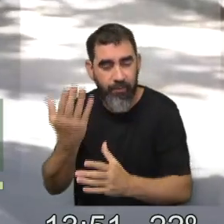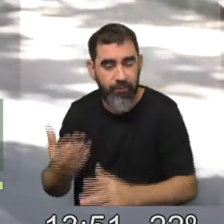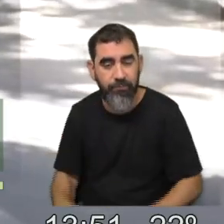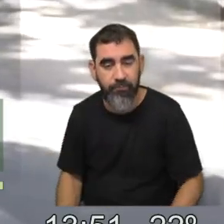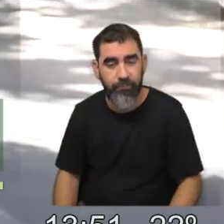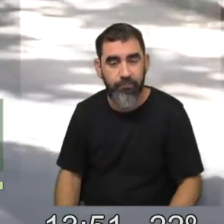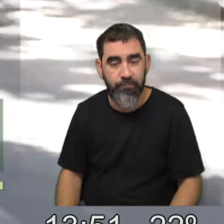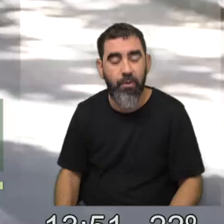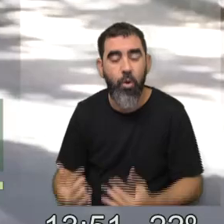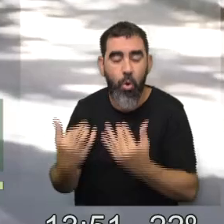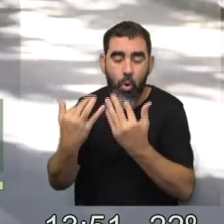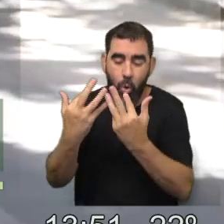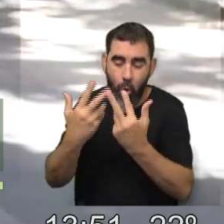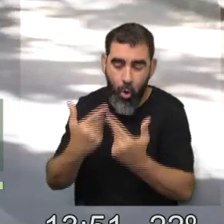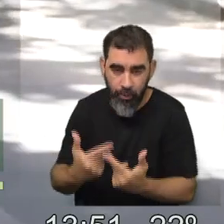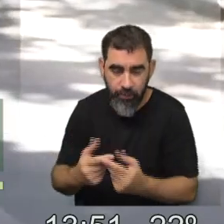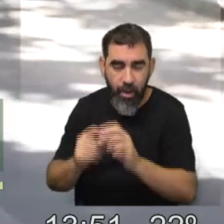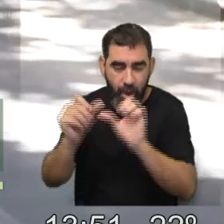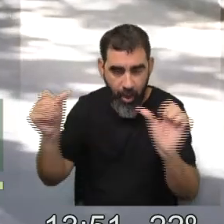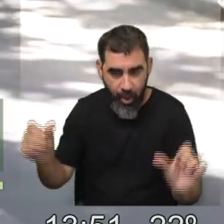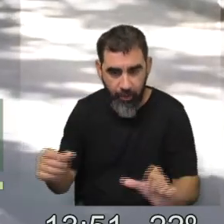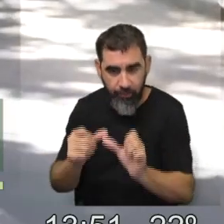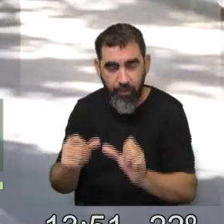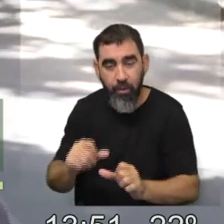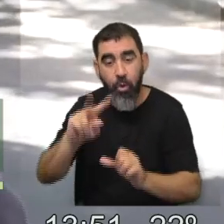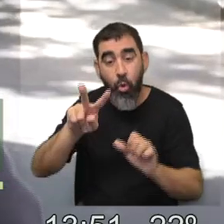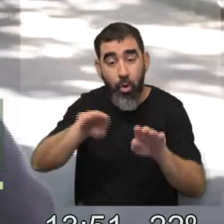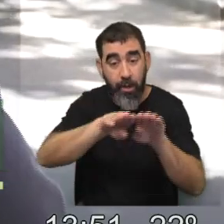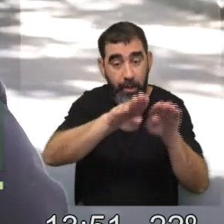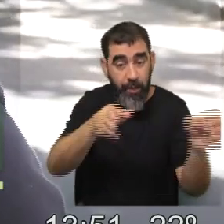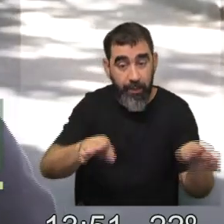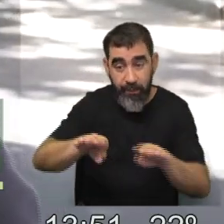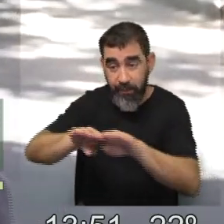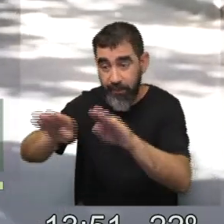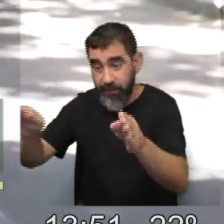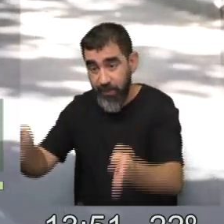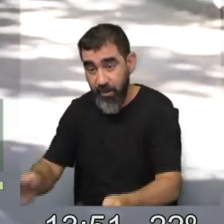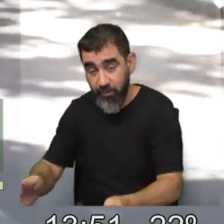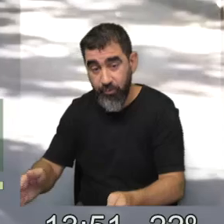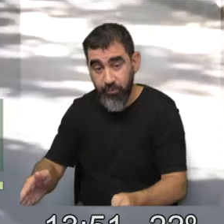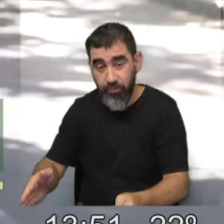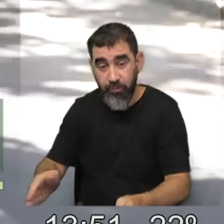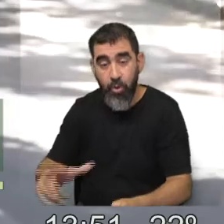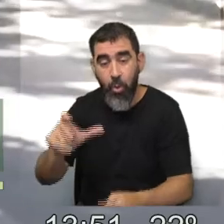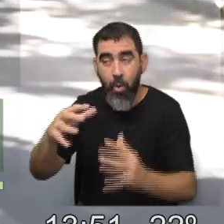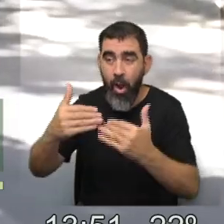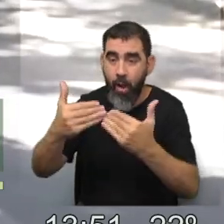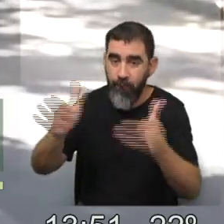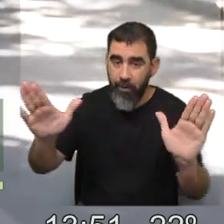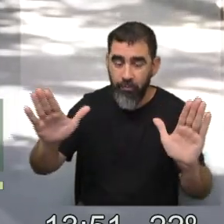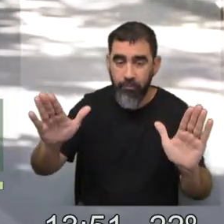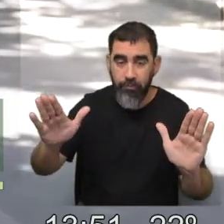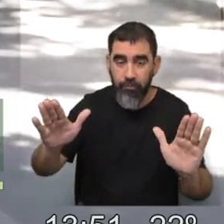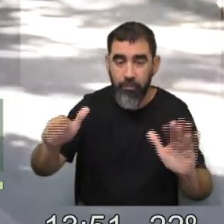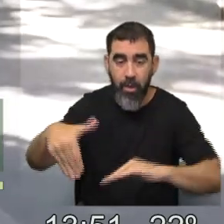para eso nos organizamos, realizamos actividades. Va a haber dos escenarios, eso es importante, va a haber dos escenarios, por supuesto, al aire libre, en